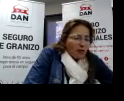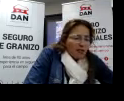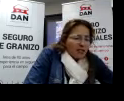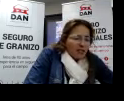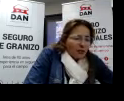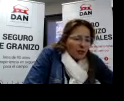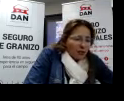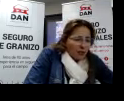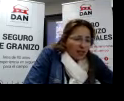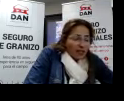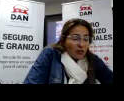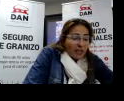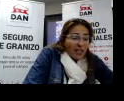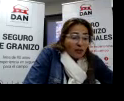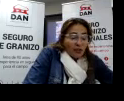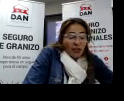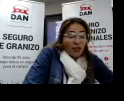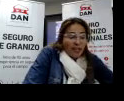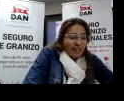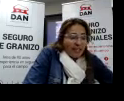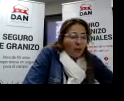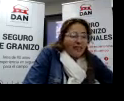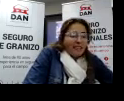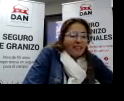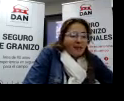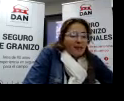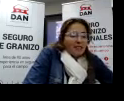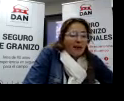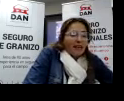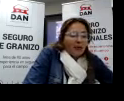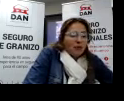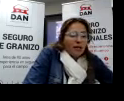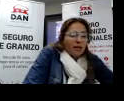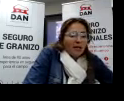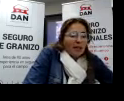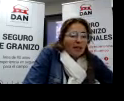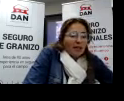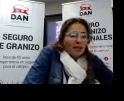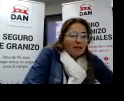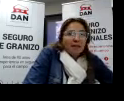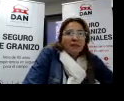falta de lluvias en Tres Arroyos que no se ha dado en otras líneas? ¿Cuál sería la principal causa?